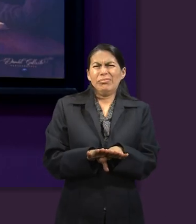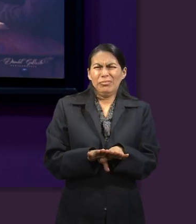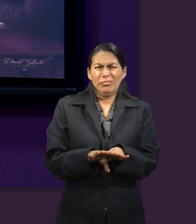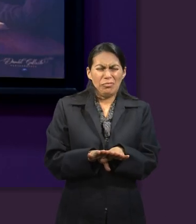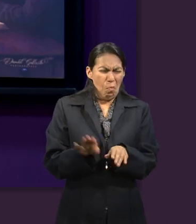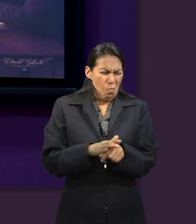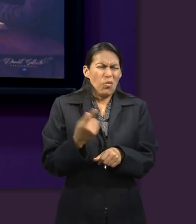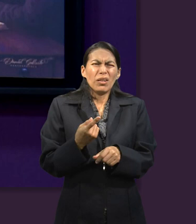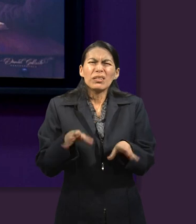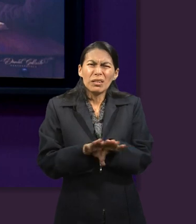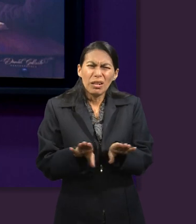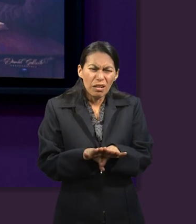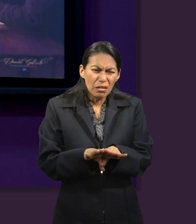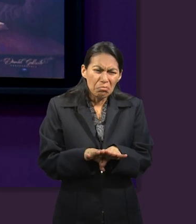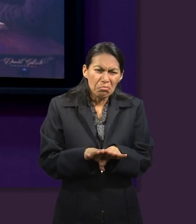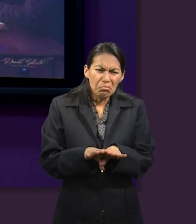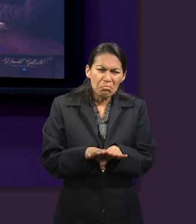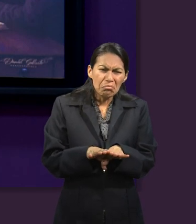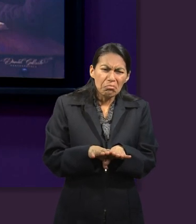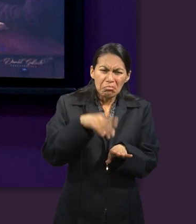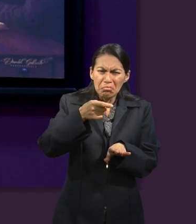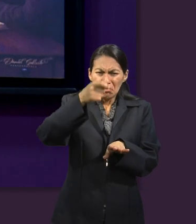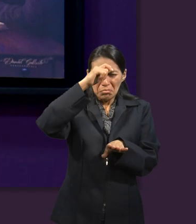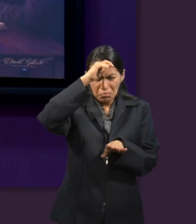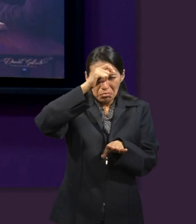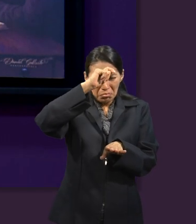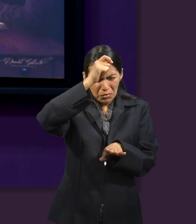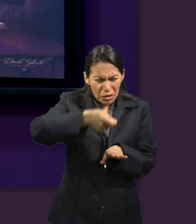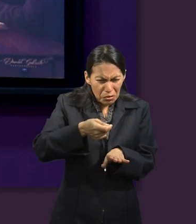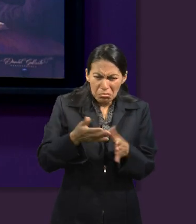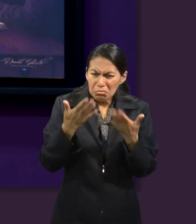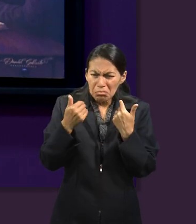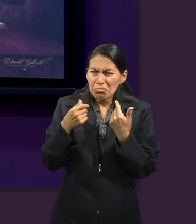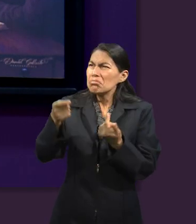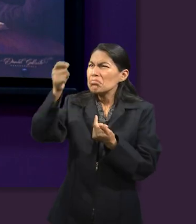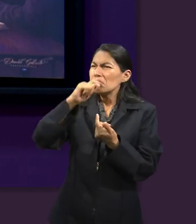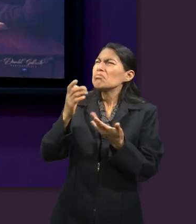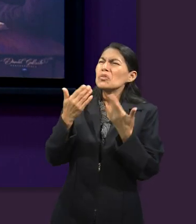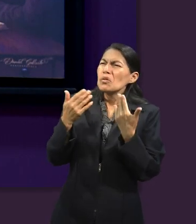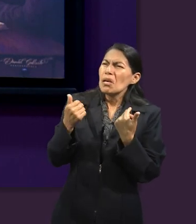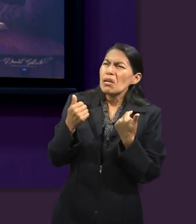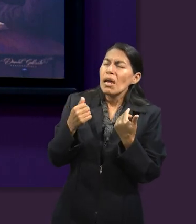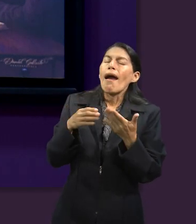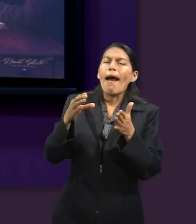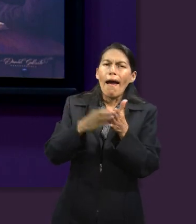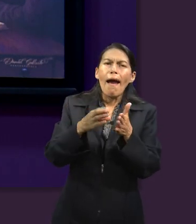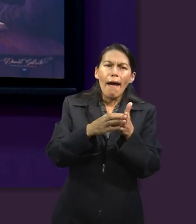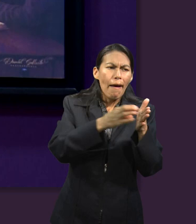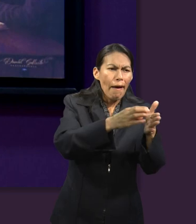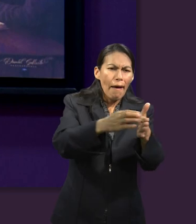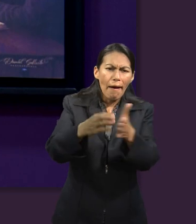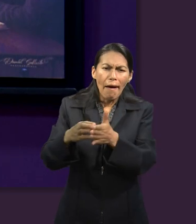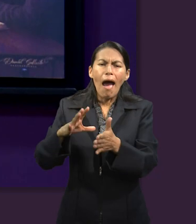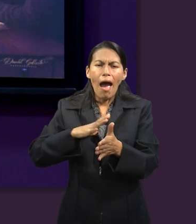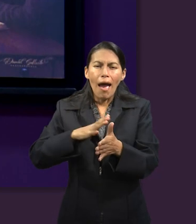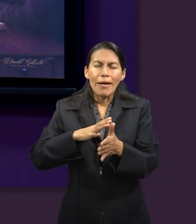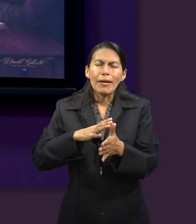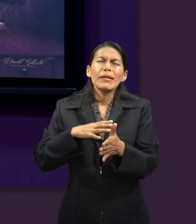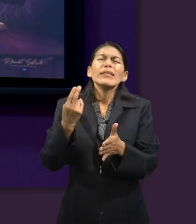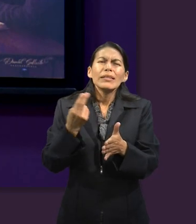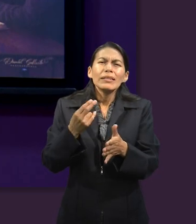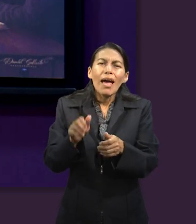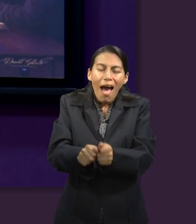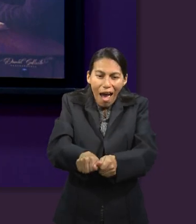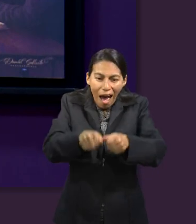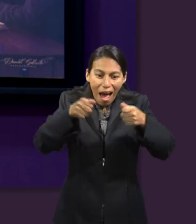por qué cerradas porque nosotros no las hemos pedido también la biblia menciona que nosotros debemos reclamar esas promesas adiós las bendiciones